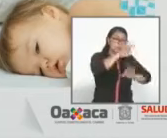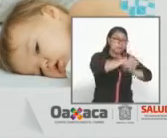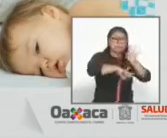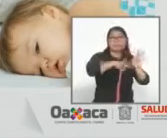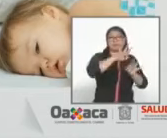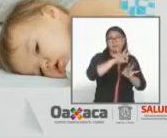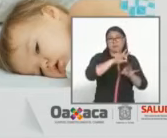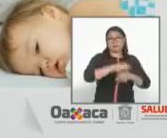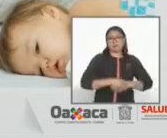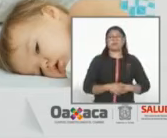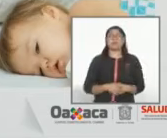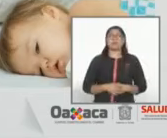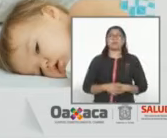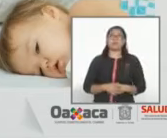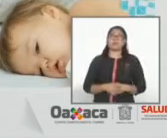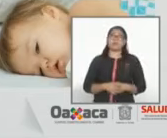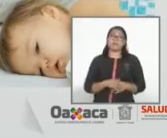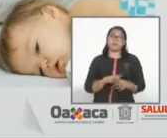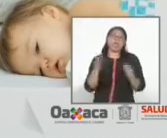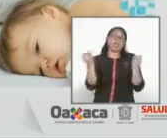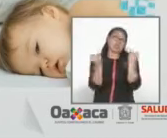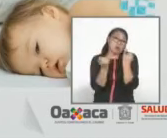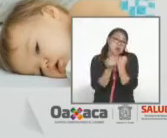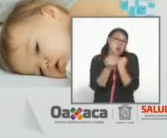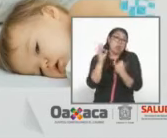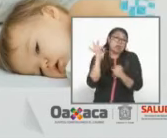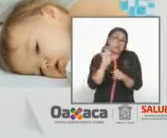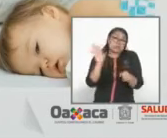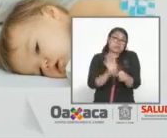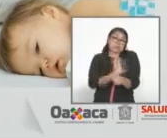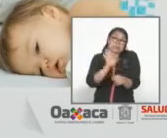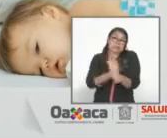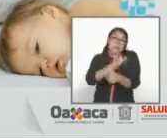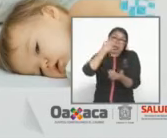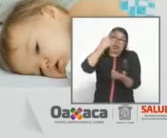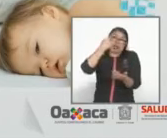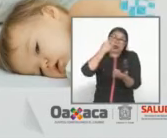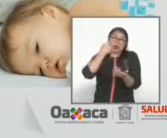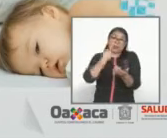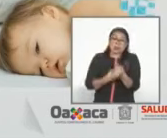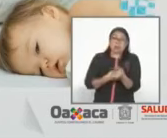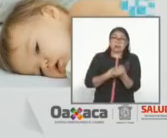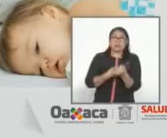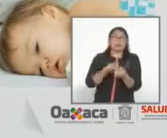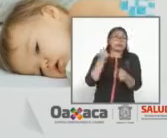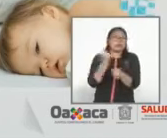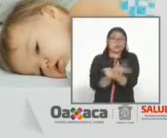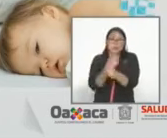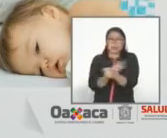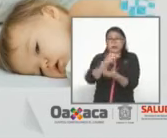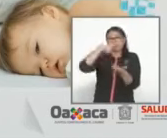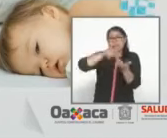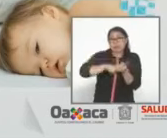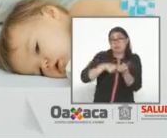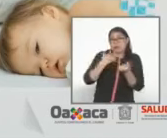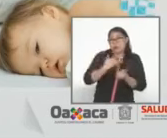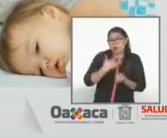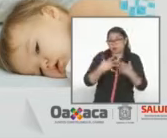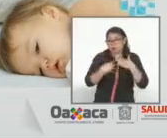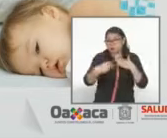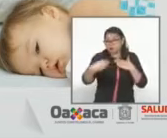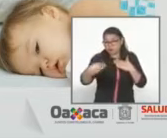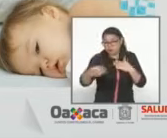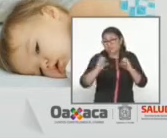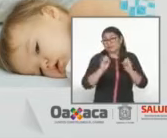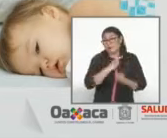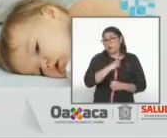Bueno, tenemos otros orígenes como el genético y las crisis febriles. Se consideran que las crisis febriles en los niños es principalmente por